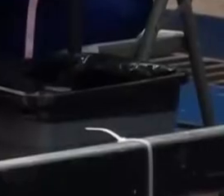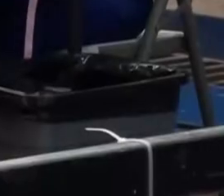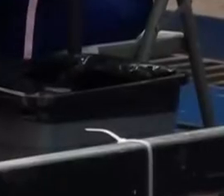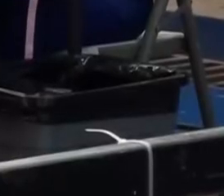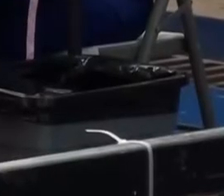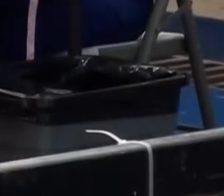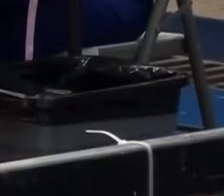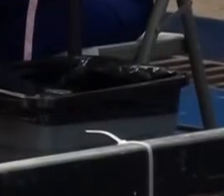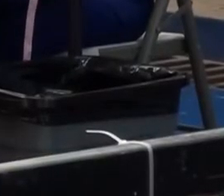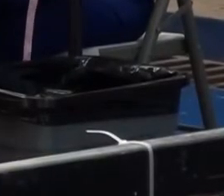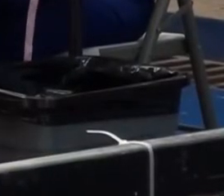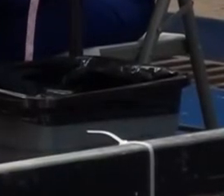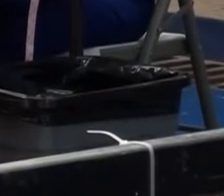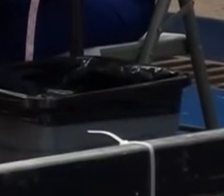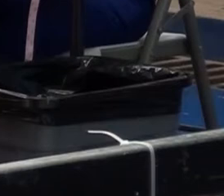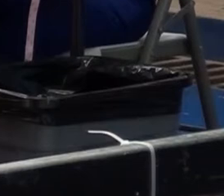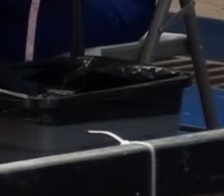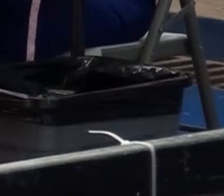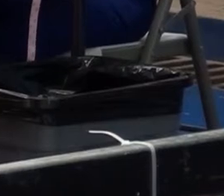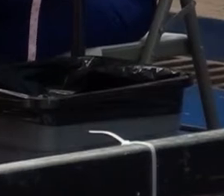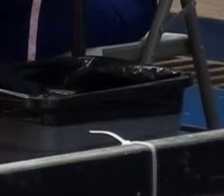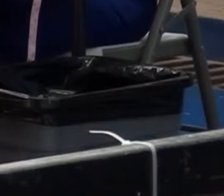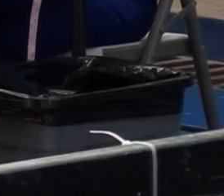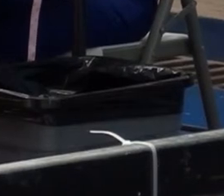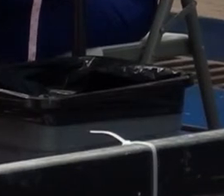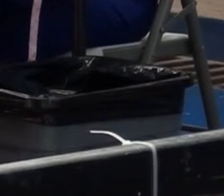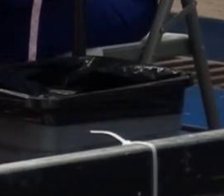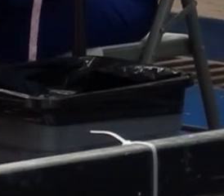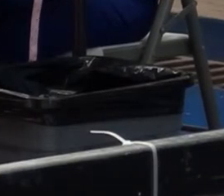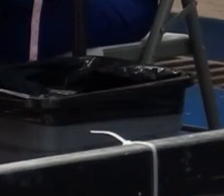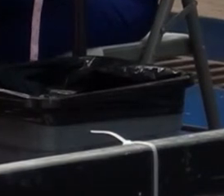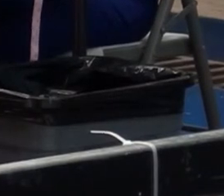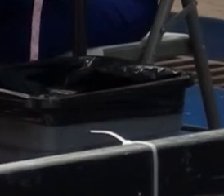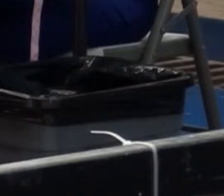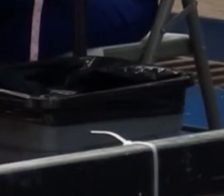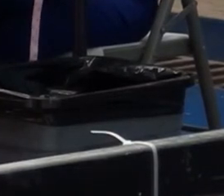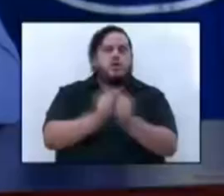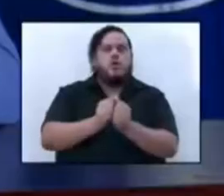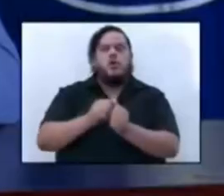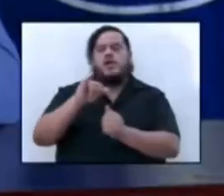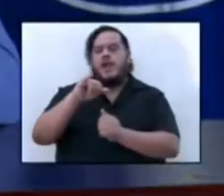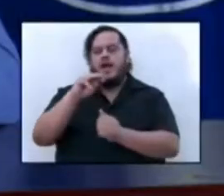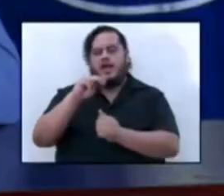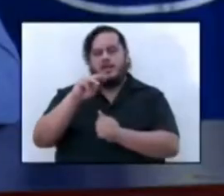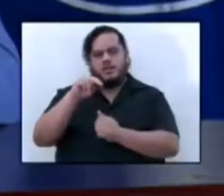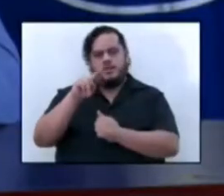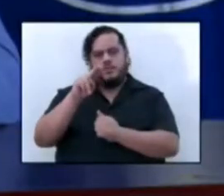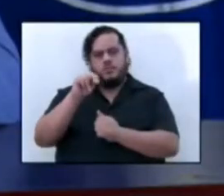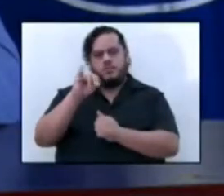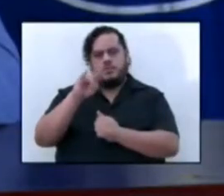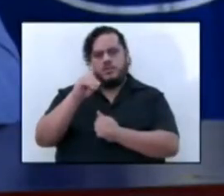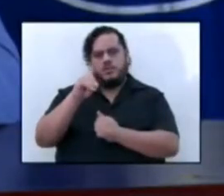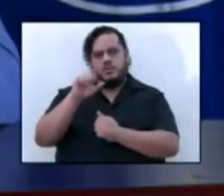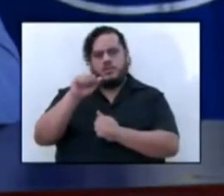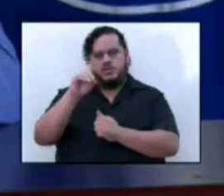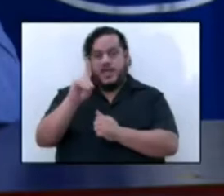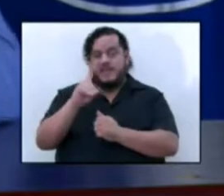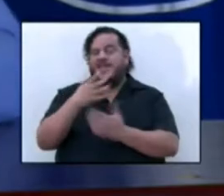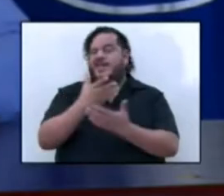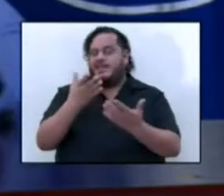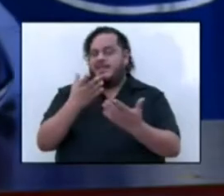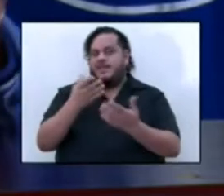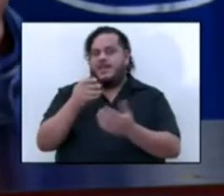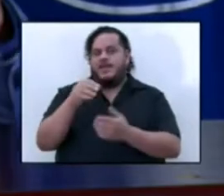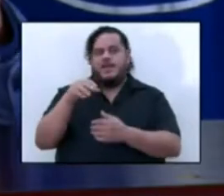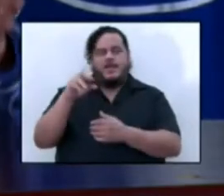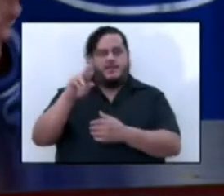las dos dosis, el esquema completo 15 días después con lo que es la inmunidad de rebaño. Son cosas muy diferentes y la inmunidad de rebaño lo que hace